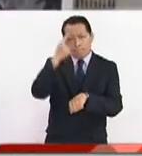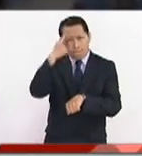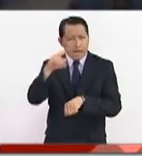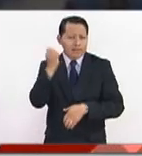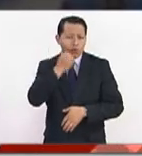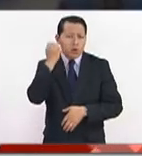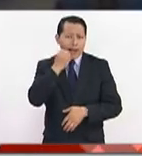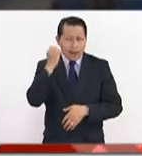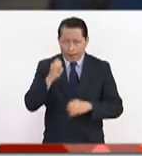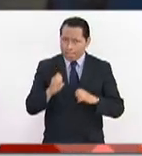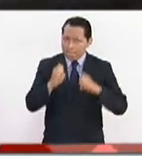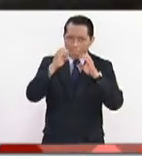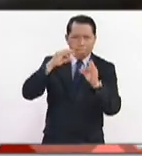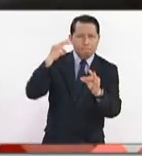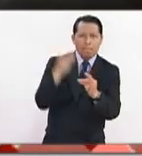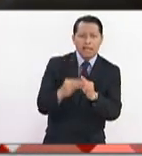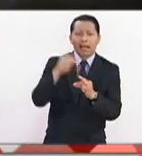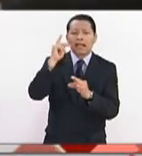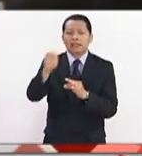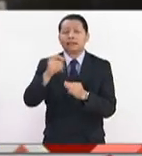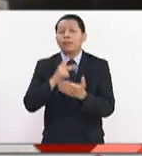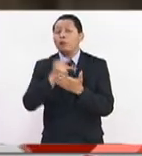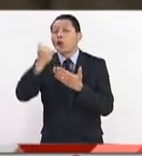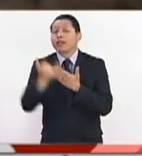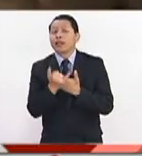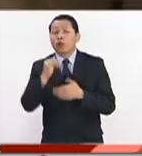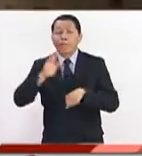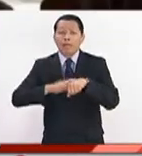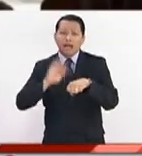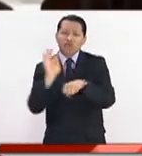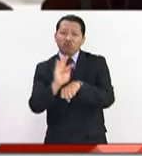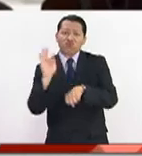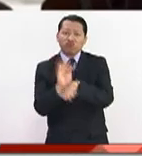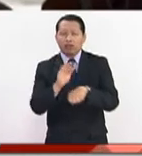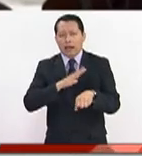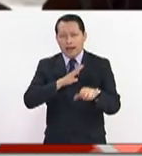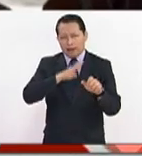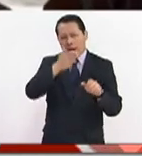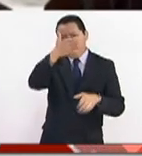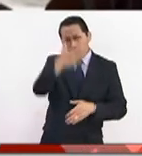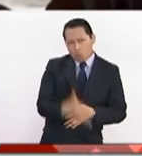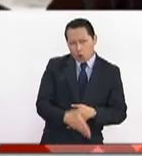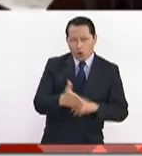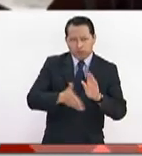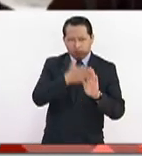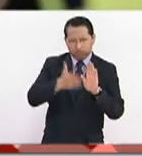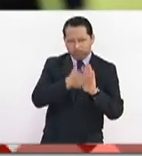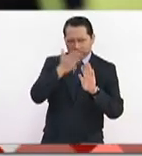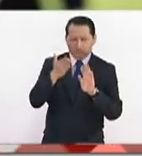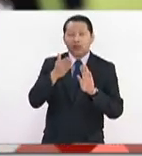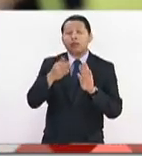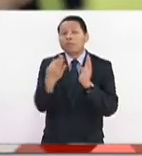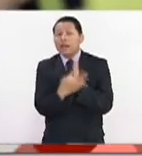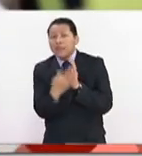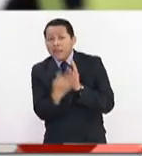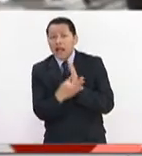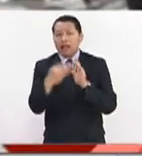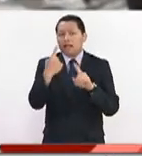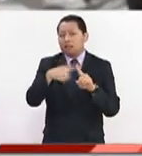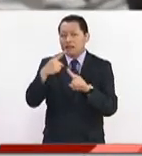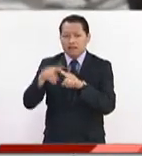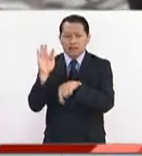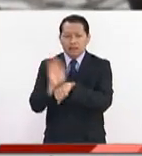educativos, los cuales consisten en un proyecto de reforzamiento mediante muros de concreto en estructuras metálicas y un proyecto